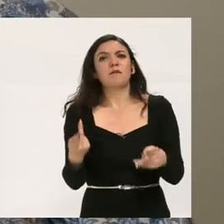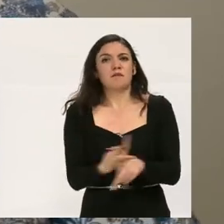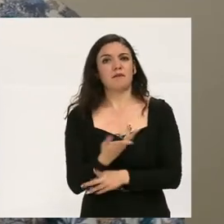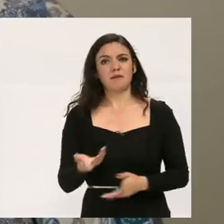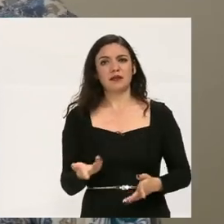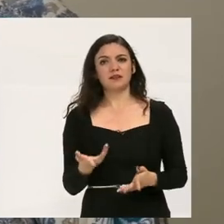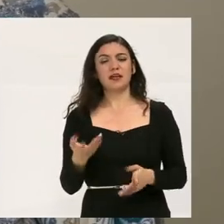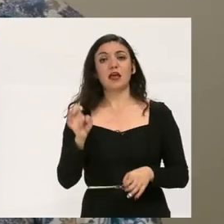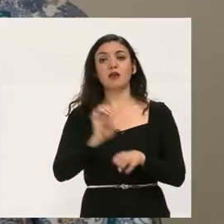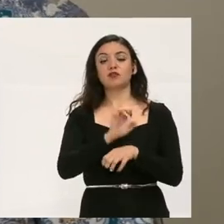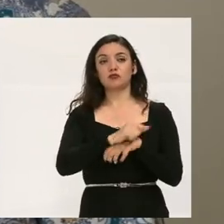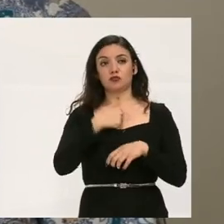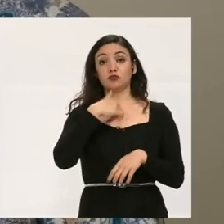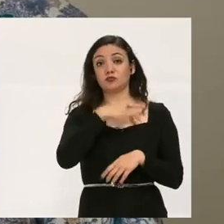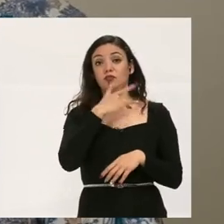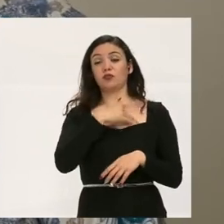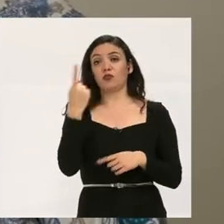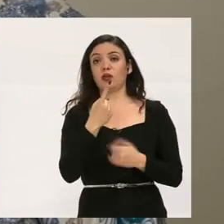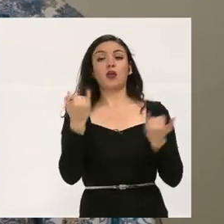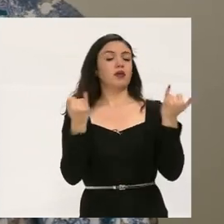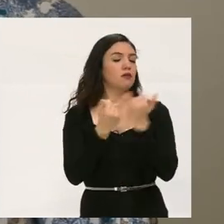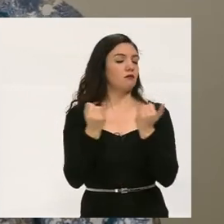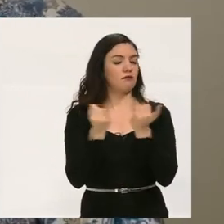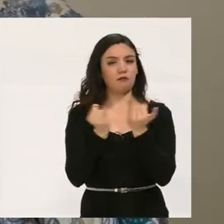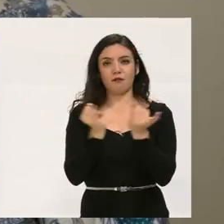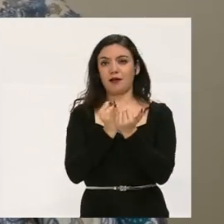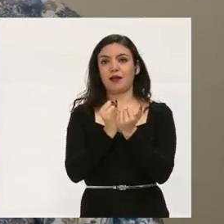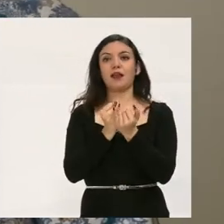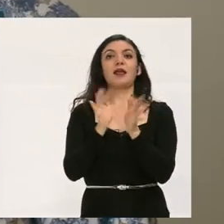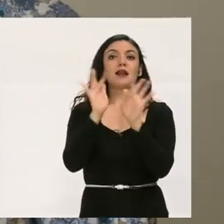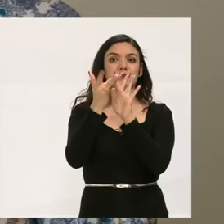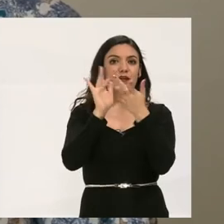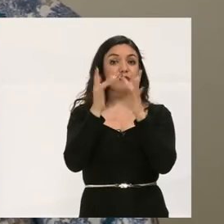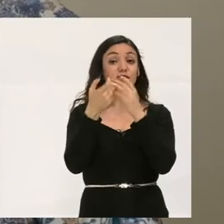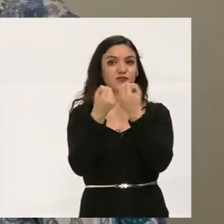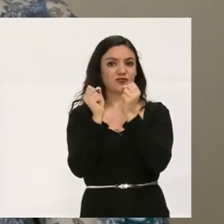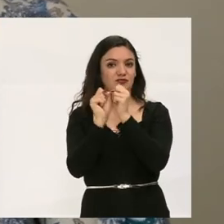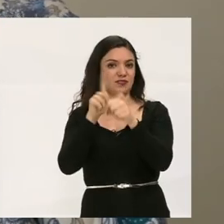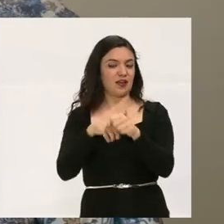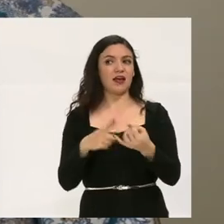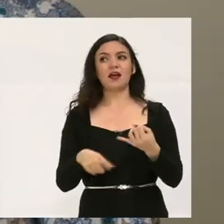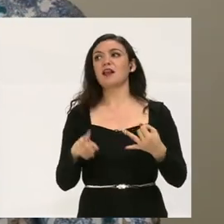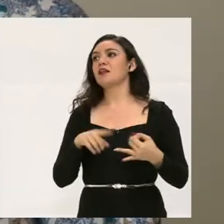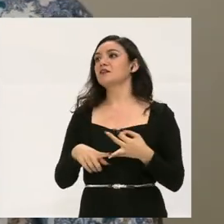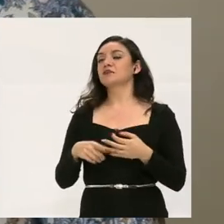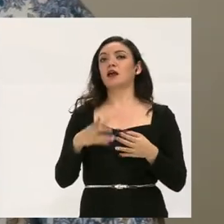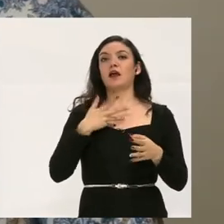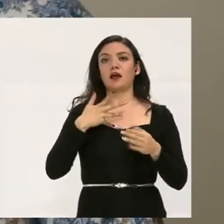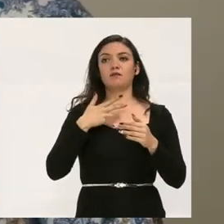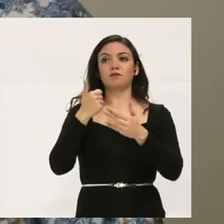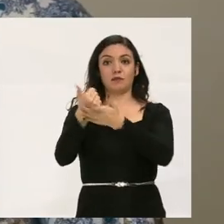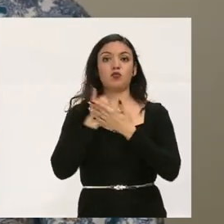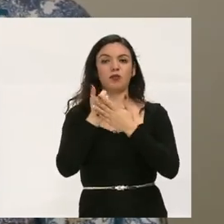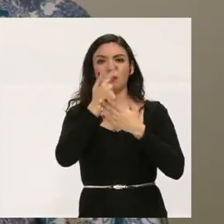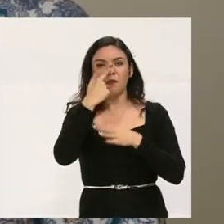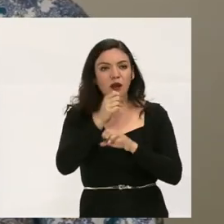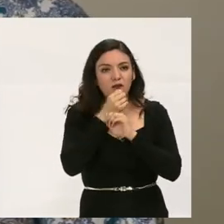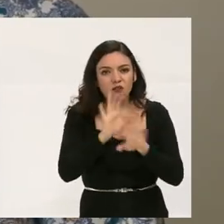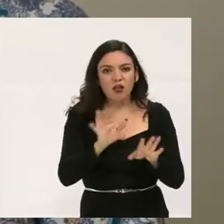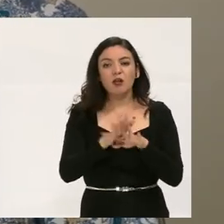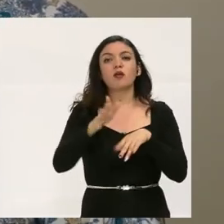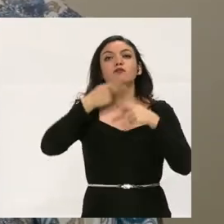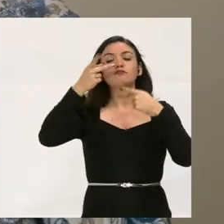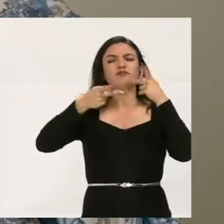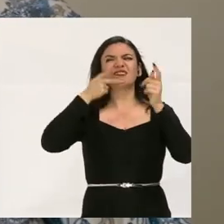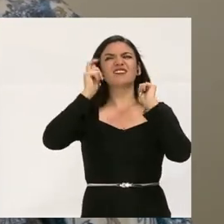entonces nada de la condición y siento que igual también es las redes sociales han ayudado mucho a que